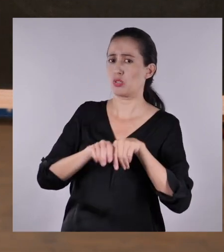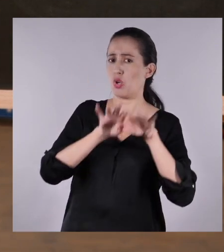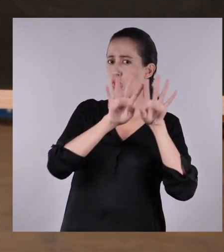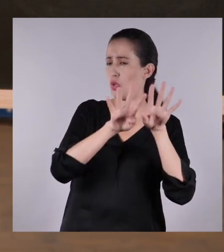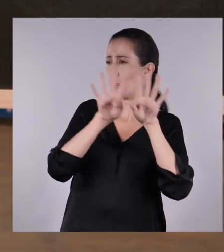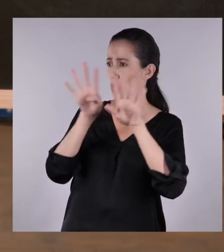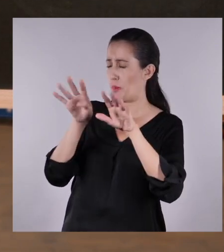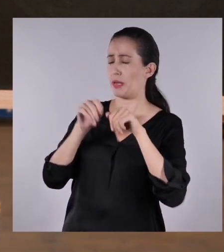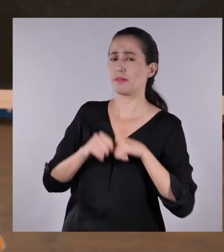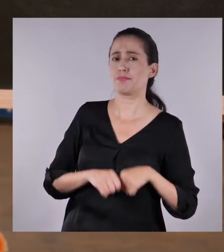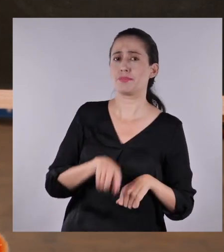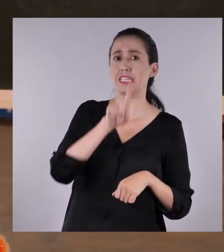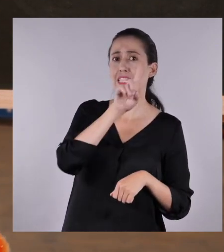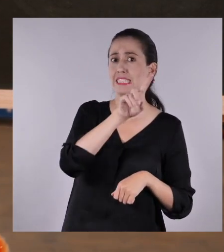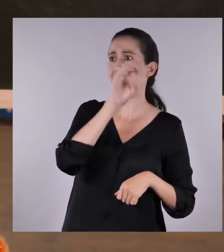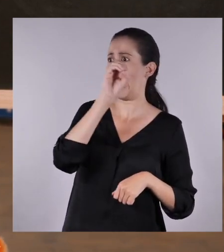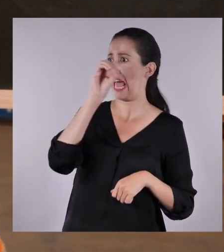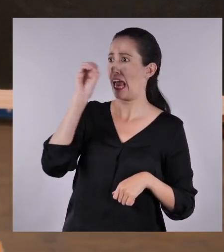97. 98. ¡Vamos!